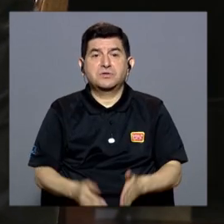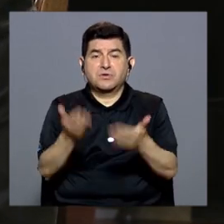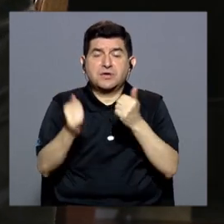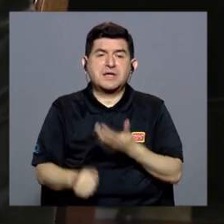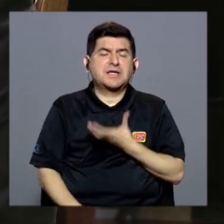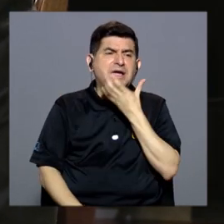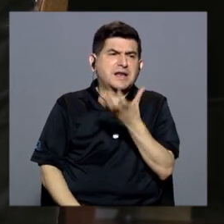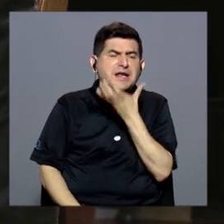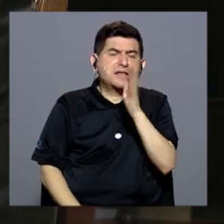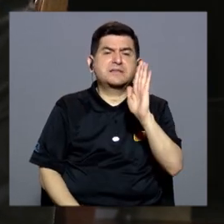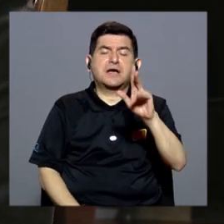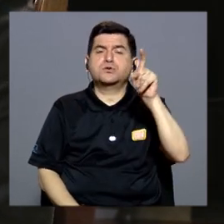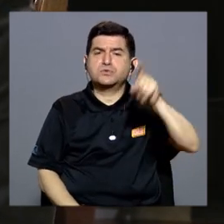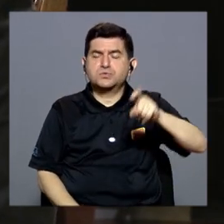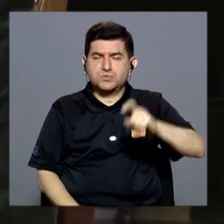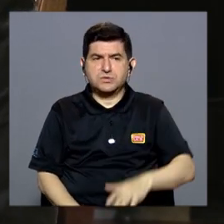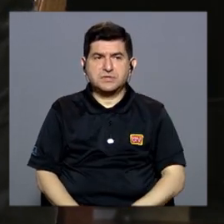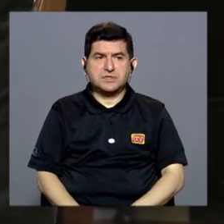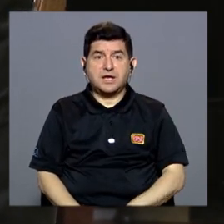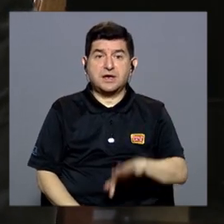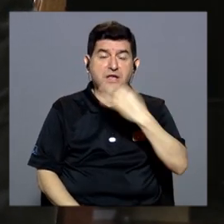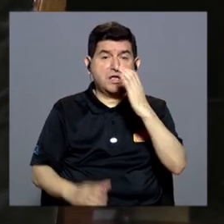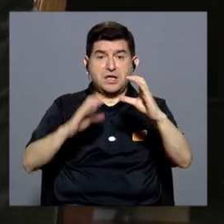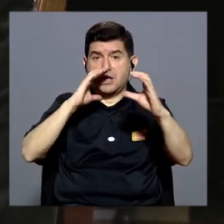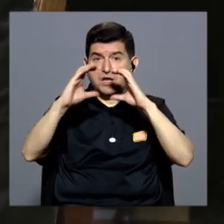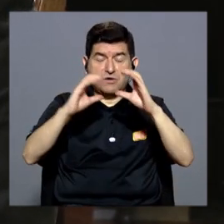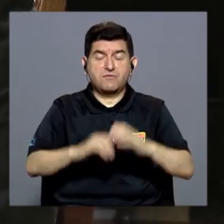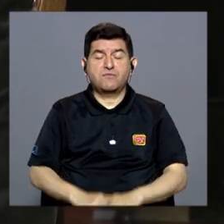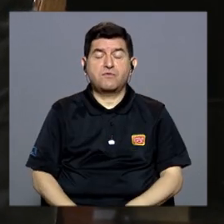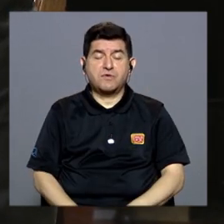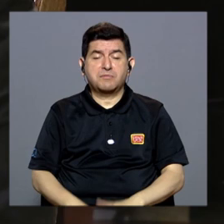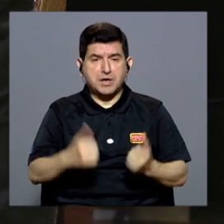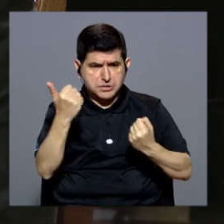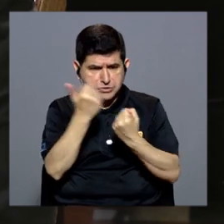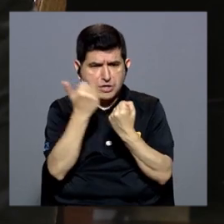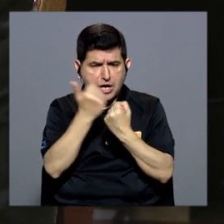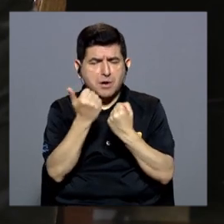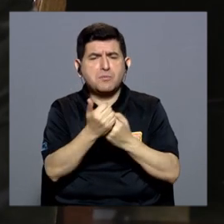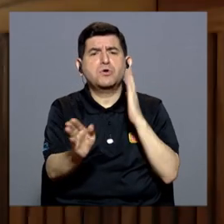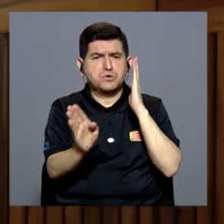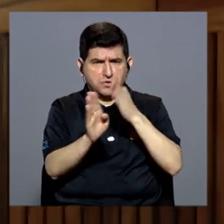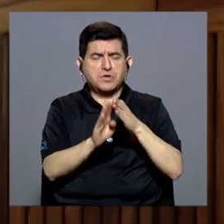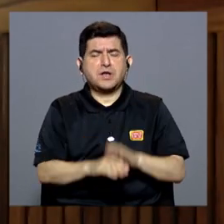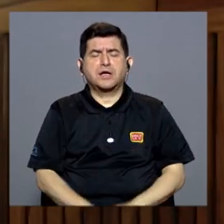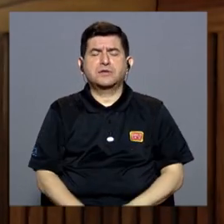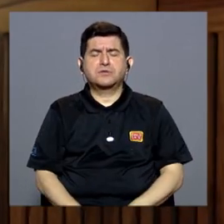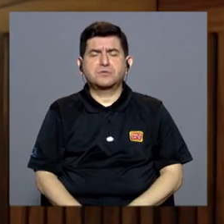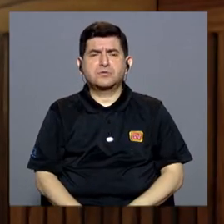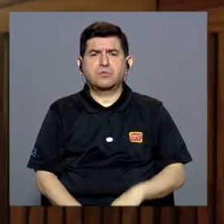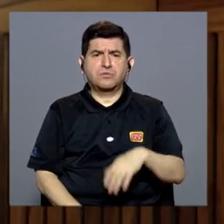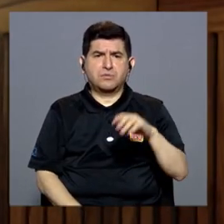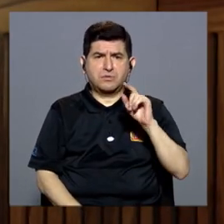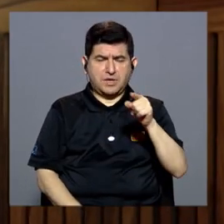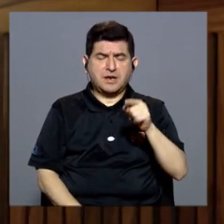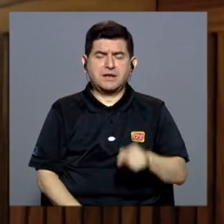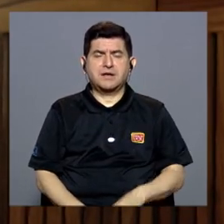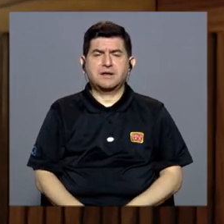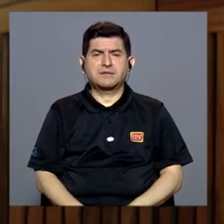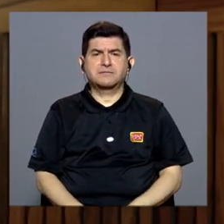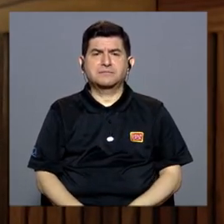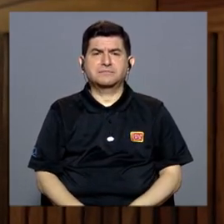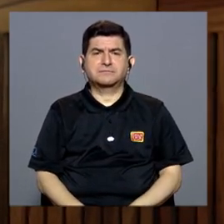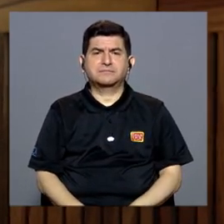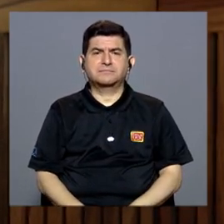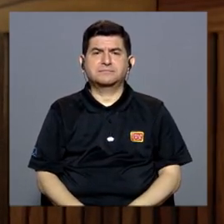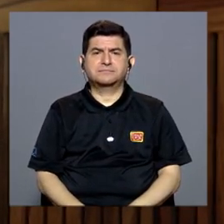las necesidades que tiene y que le he escuchado en medios de comunicación con ese respaldo contundente, don Janine. Yo creo que hay